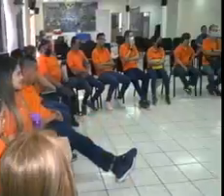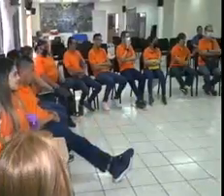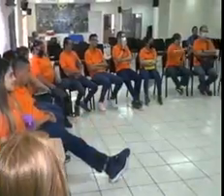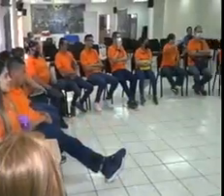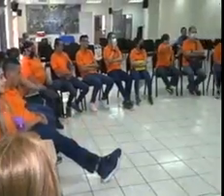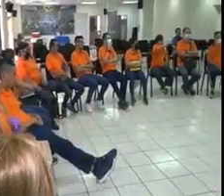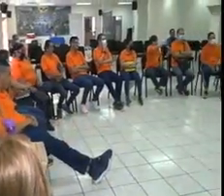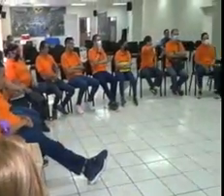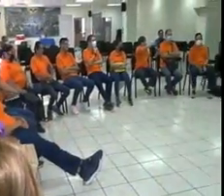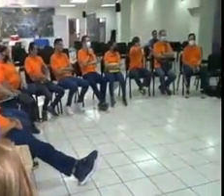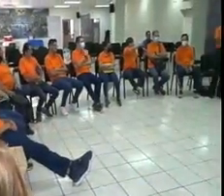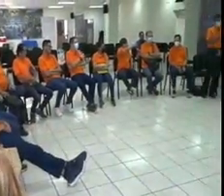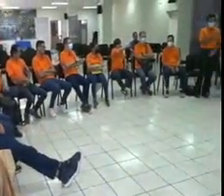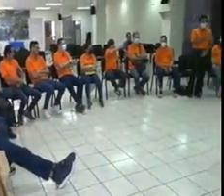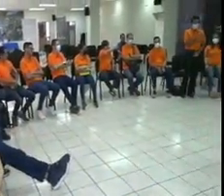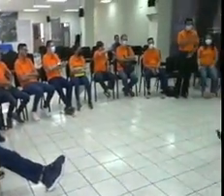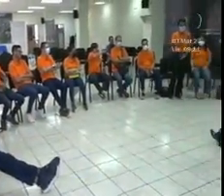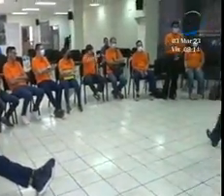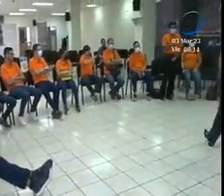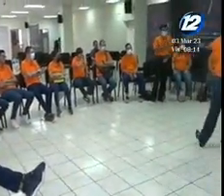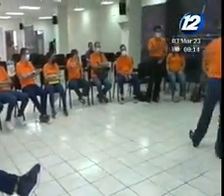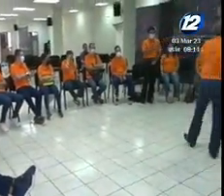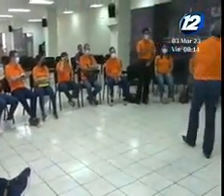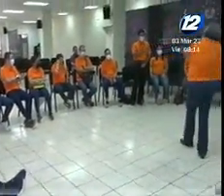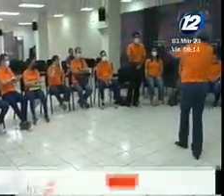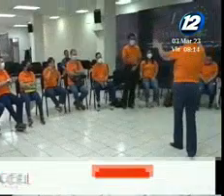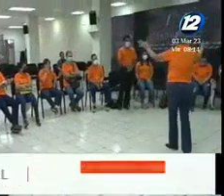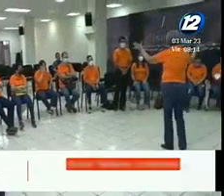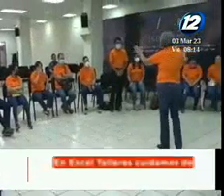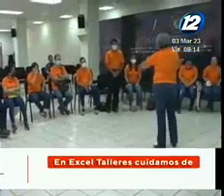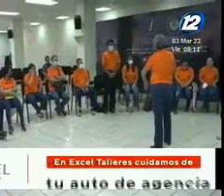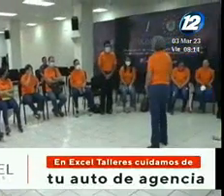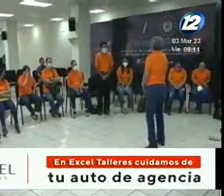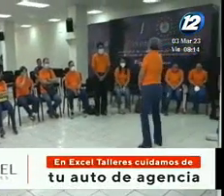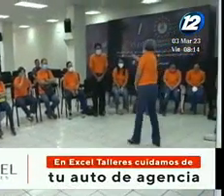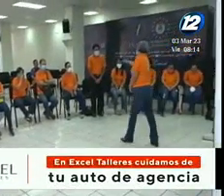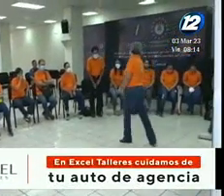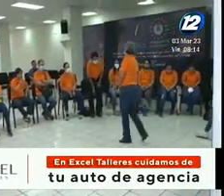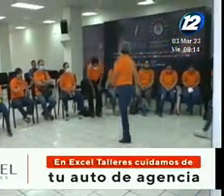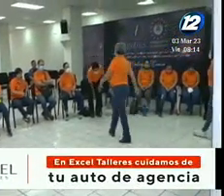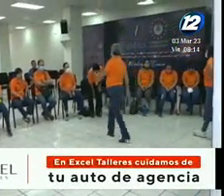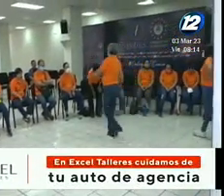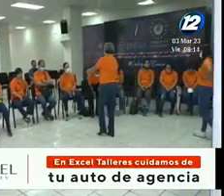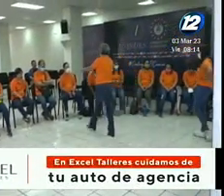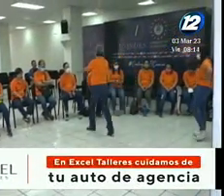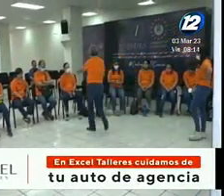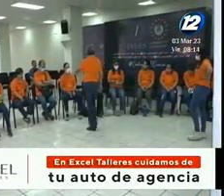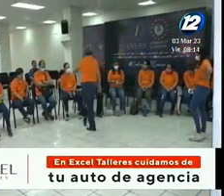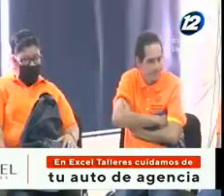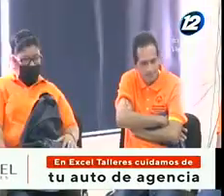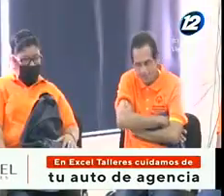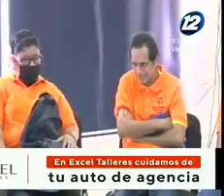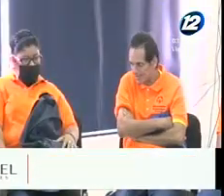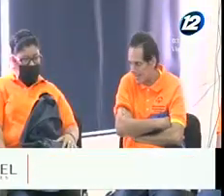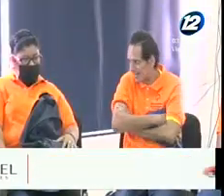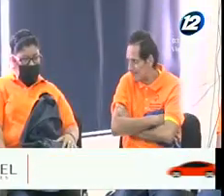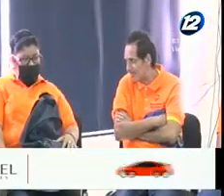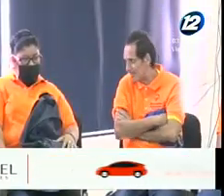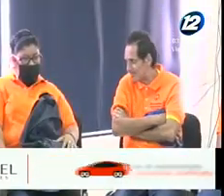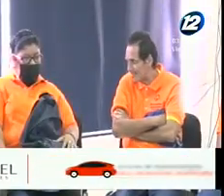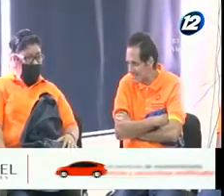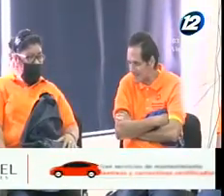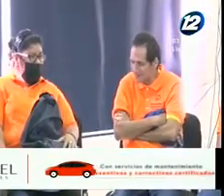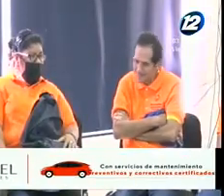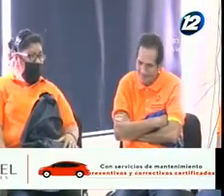intelectual desarrollar sus habilidades en diferentes escenarios. Una de sus metas es convertirlos en líderes. Para ello,